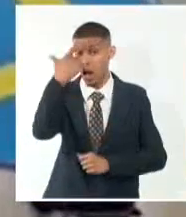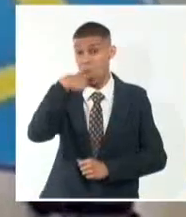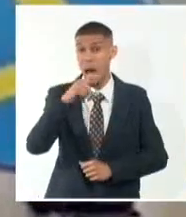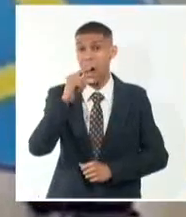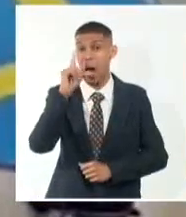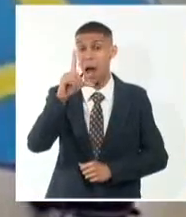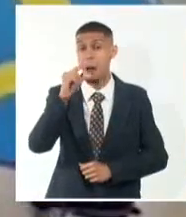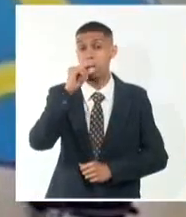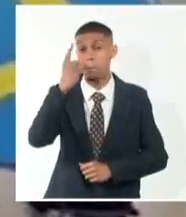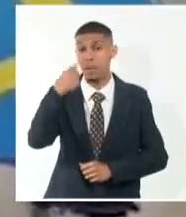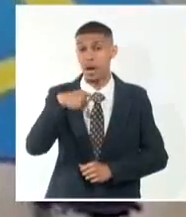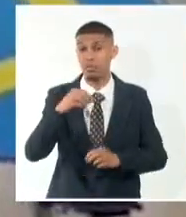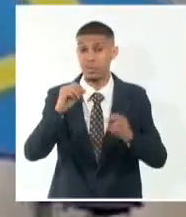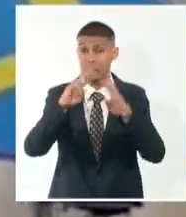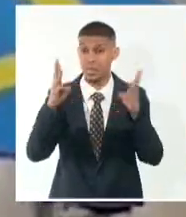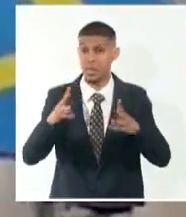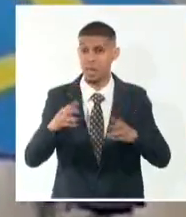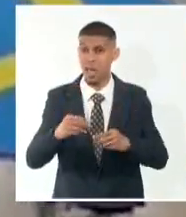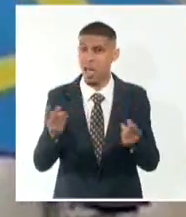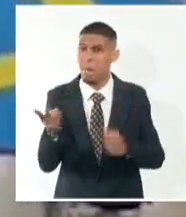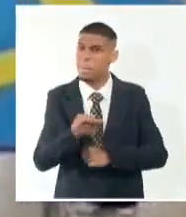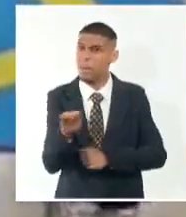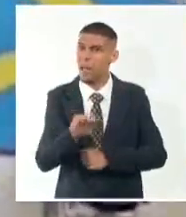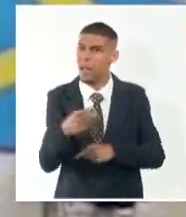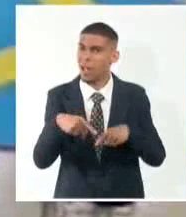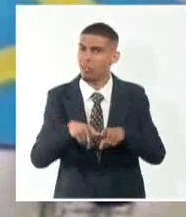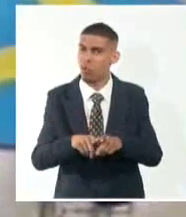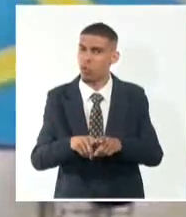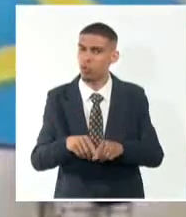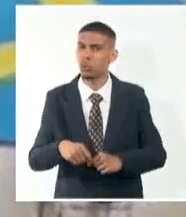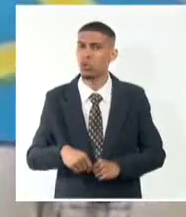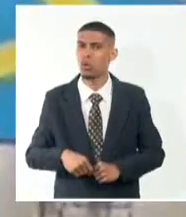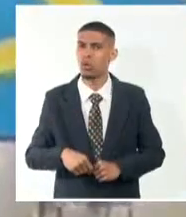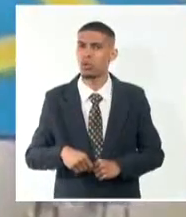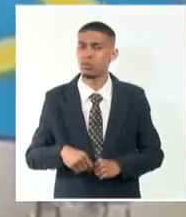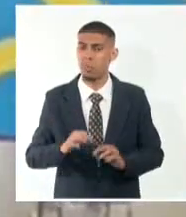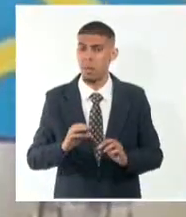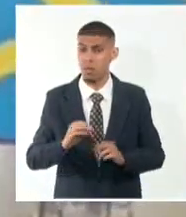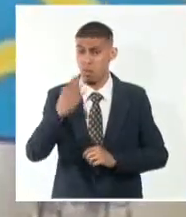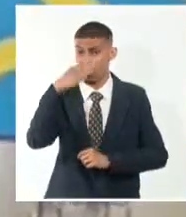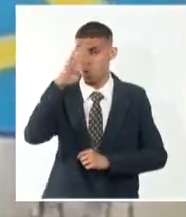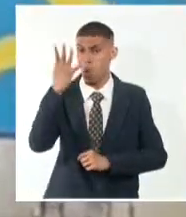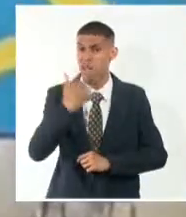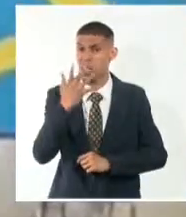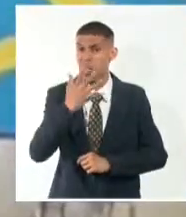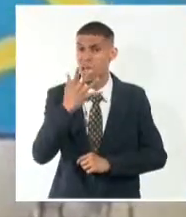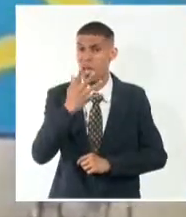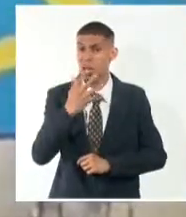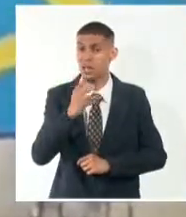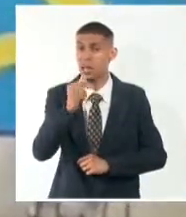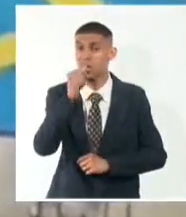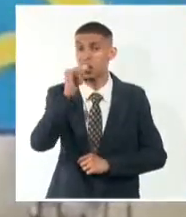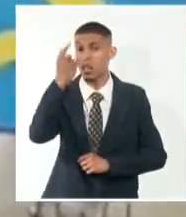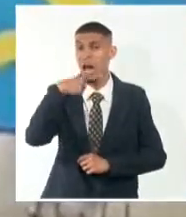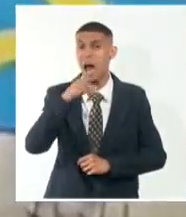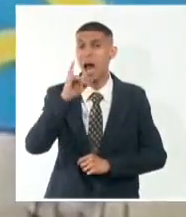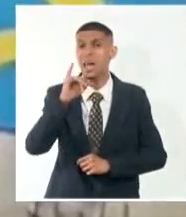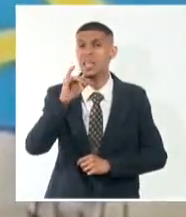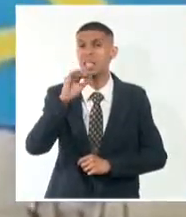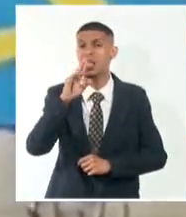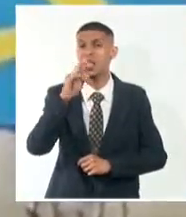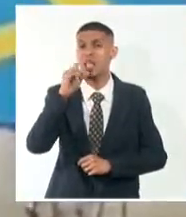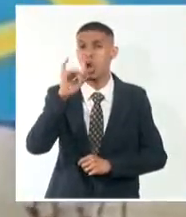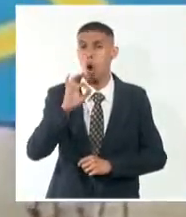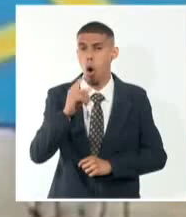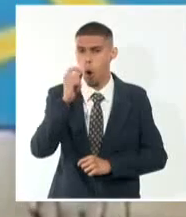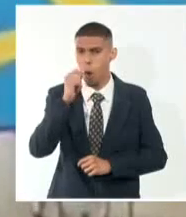HIT en sus redes sociales, la pareja mixta de Ponsae, de la mayor de las Antillas, integrada por Darío Navarro y Tania Delgado, conquistó la presea dorada